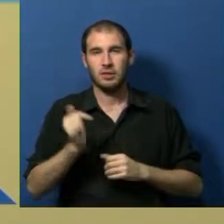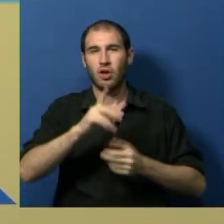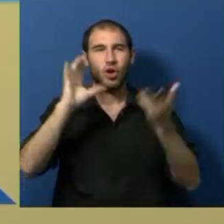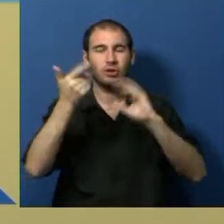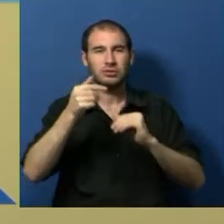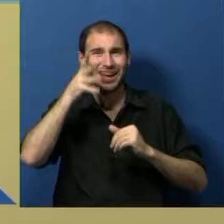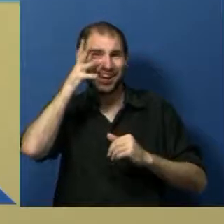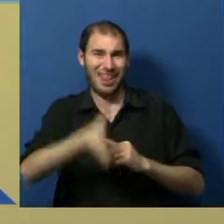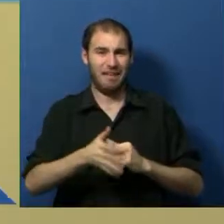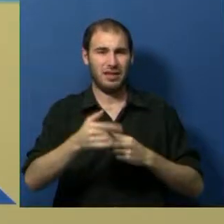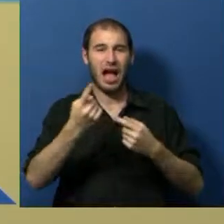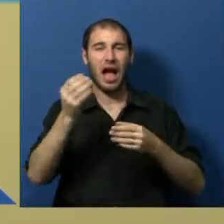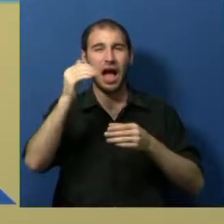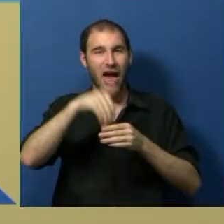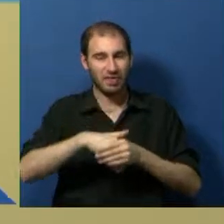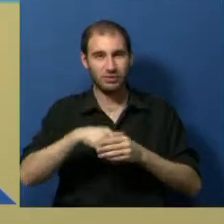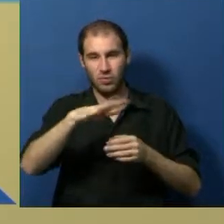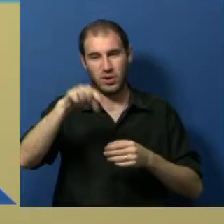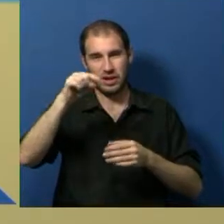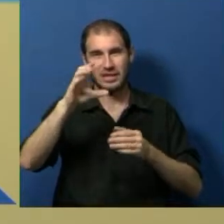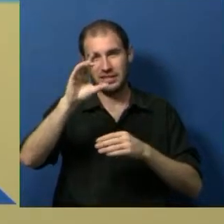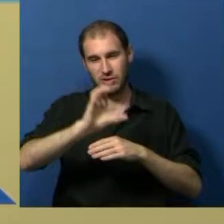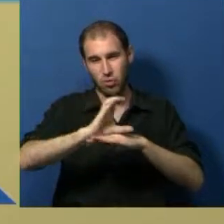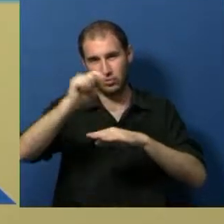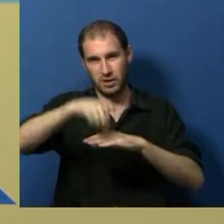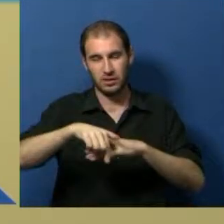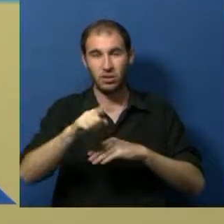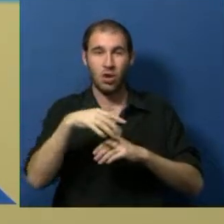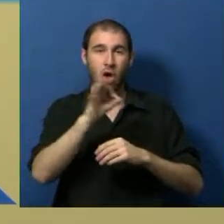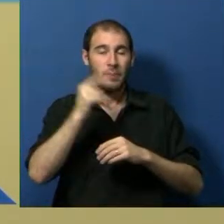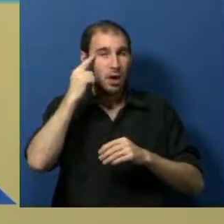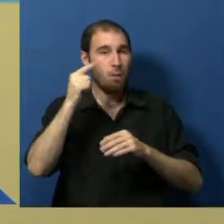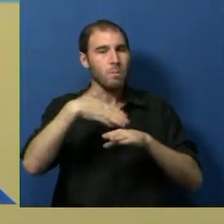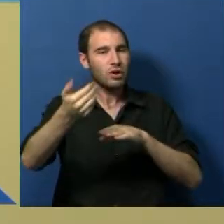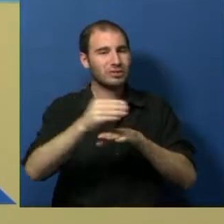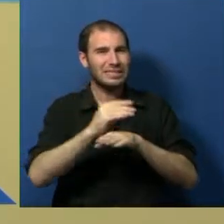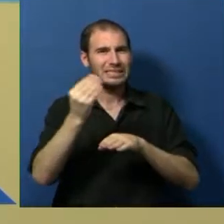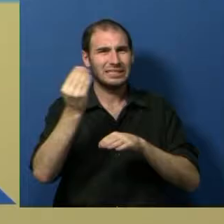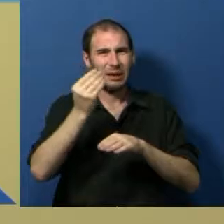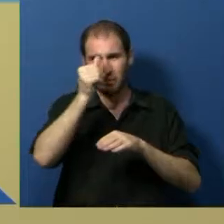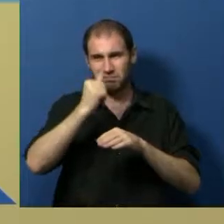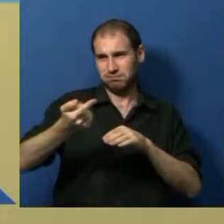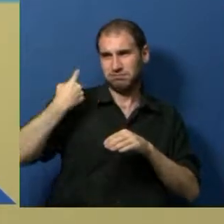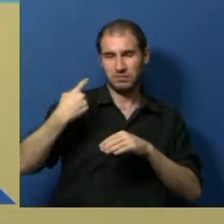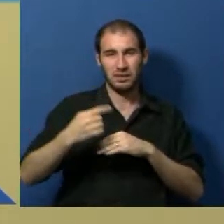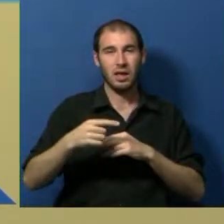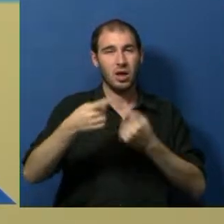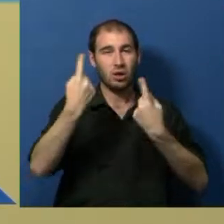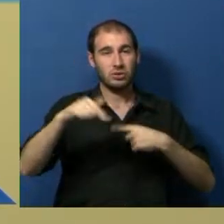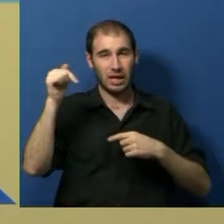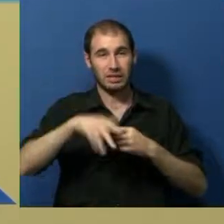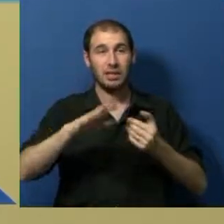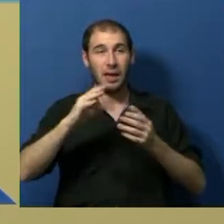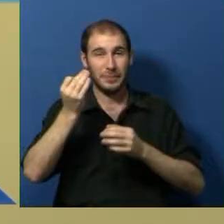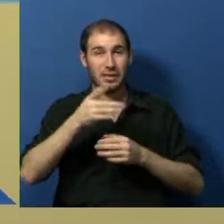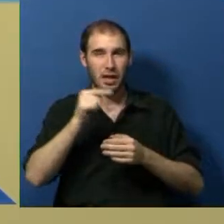fenómenos de tiempo severo dentro de esta región. Uh-huh. Así que nosotros, desde el punto de vista de pronóstico, ya desde el fin de semana hemos visto que bien, esta situación